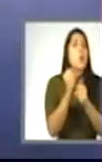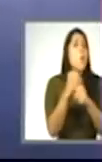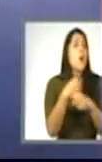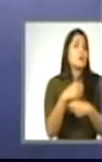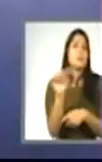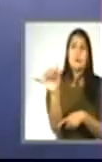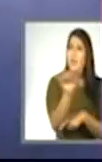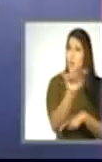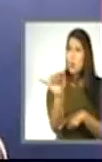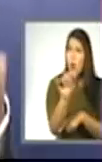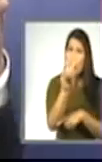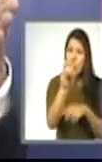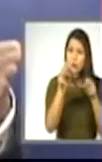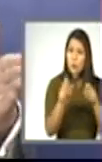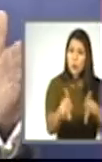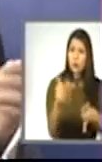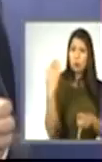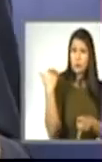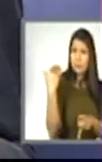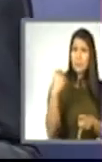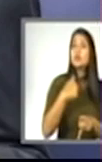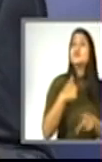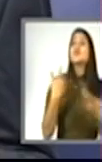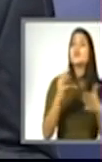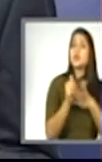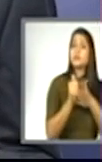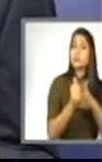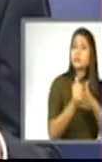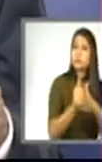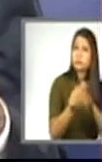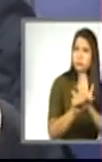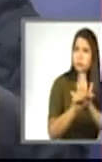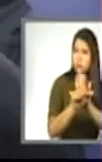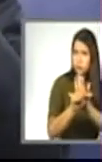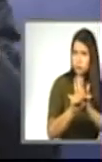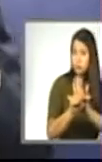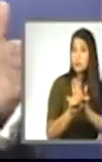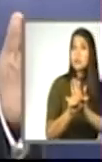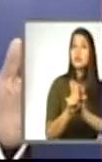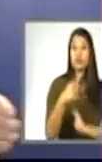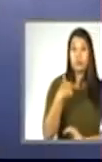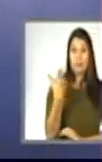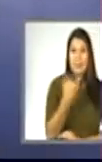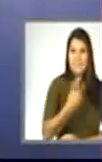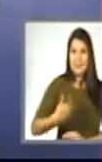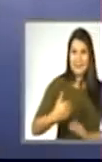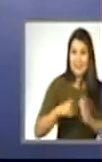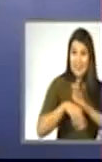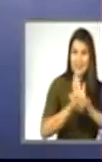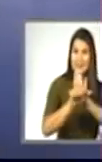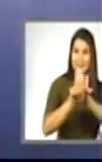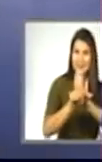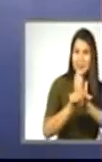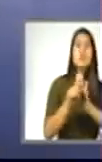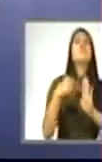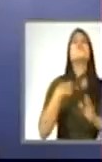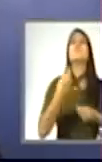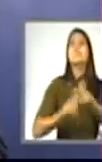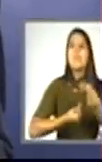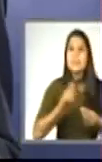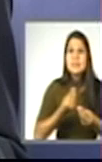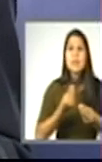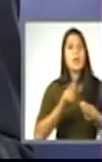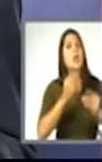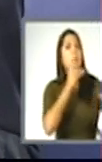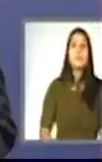realidad, la definición del voto es, digamos, más primario, porque en la segunda ronda solo son 12. Sí. Entonces se polariza totalmente con